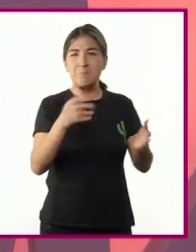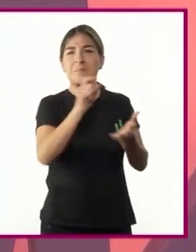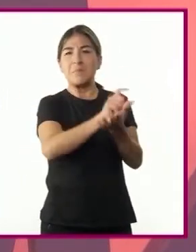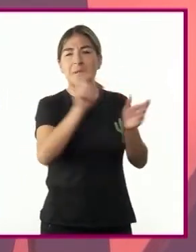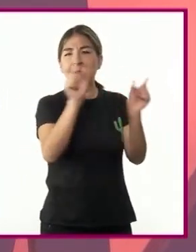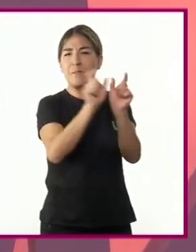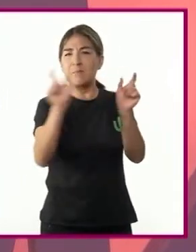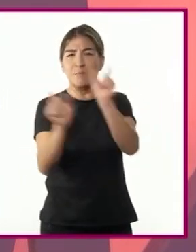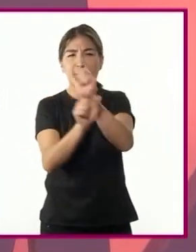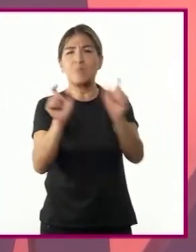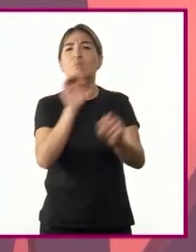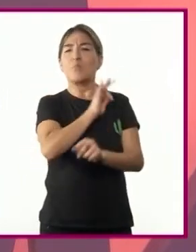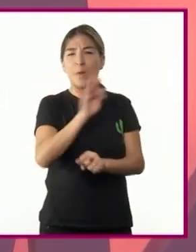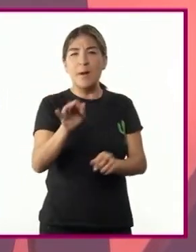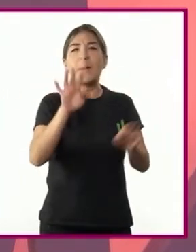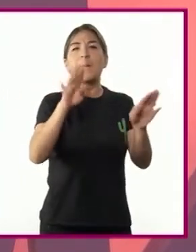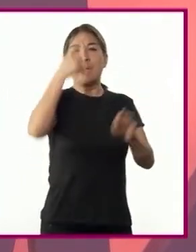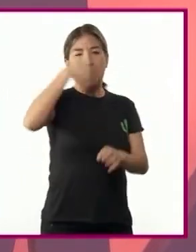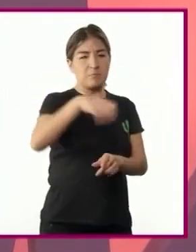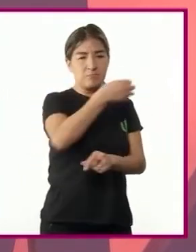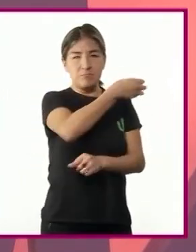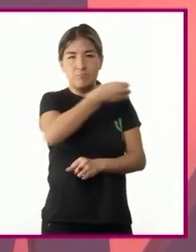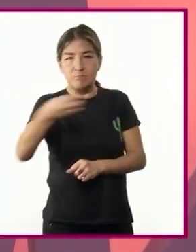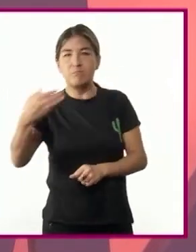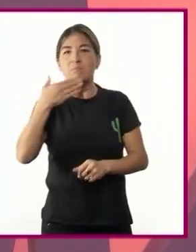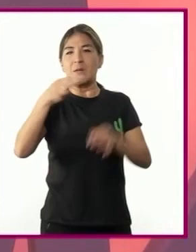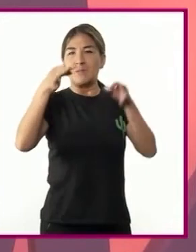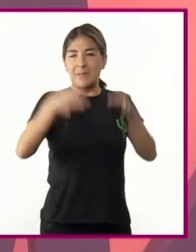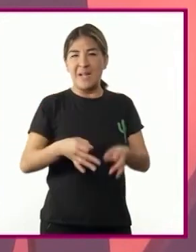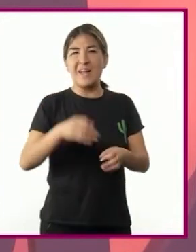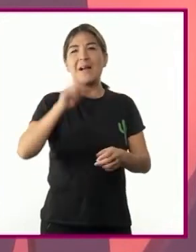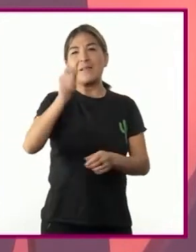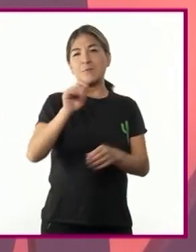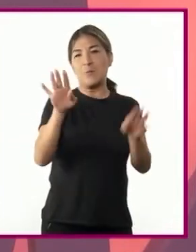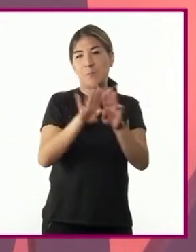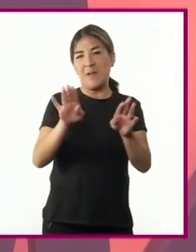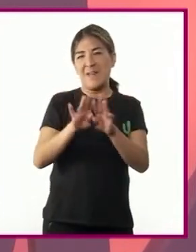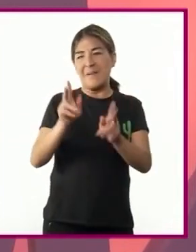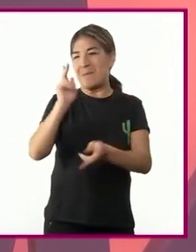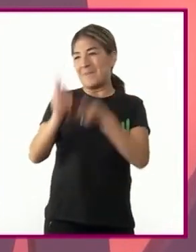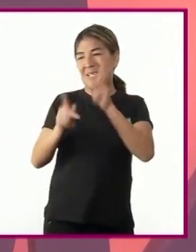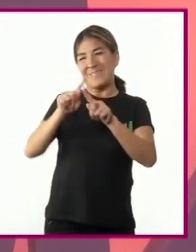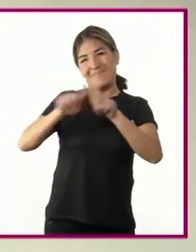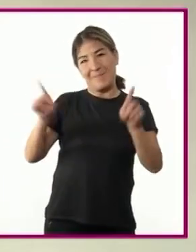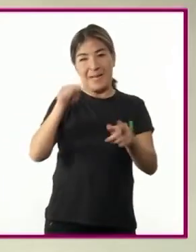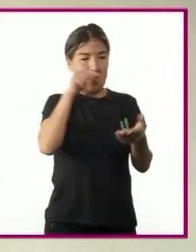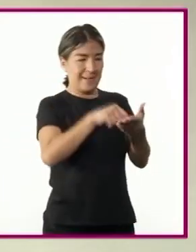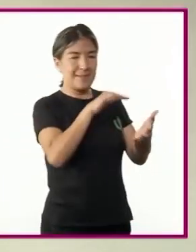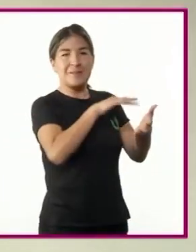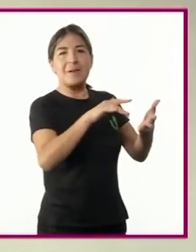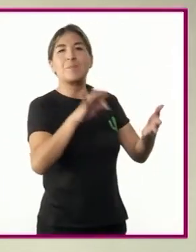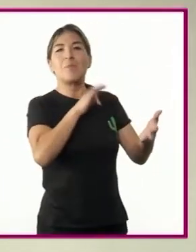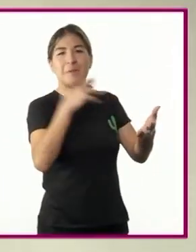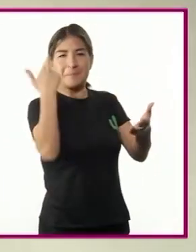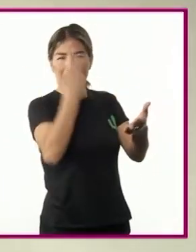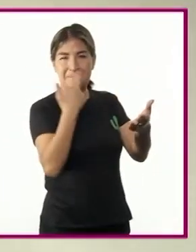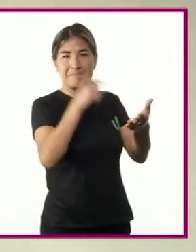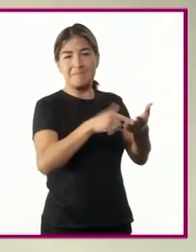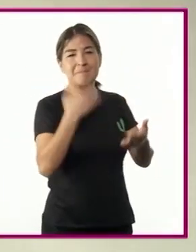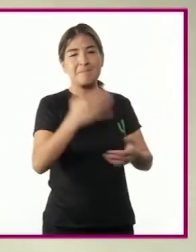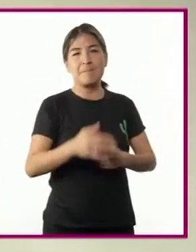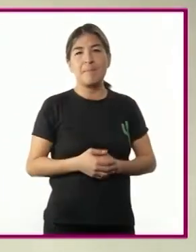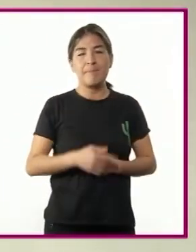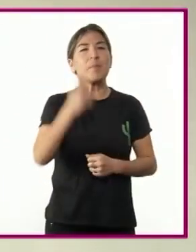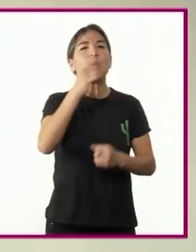y demostrar mayor formalidad que en la lengua oral, porque podemos revisarla. Por último,